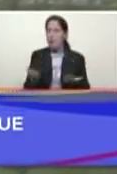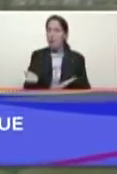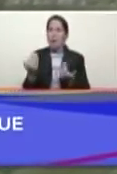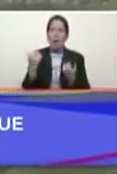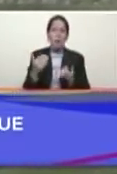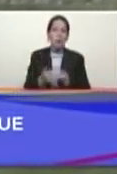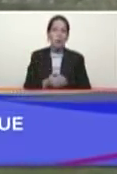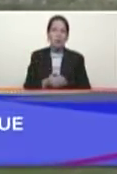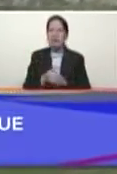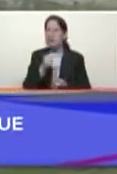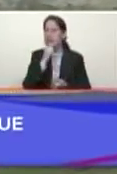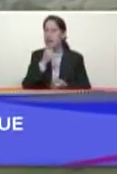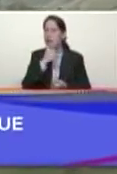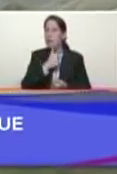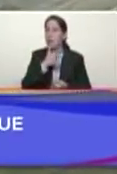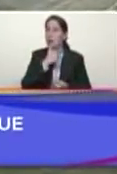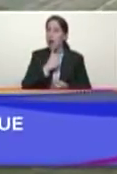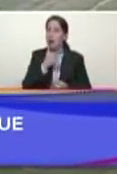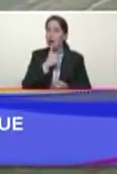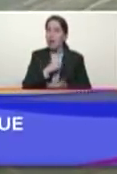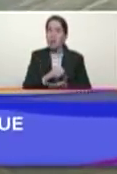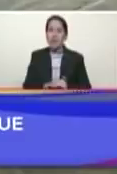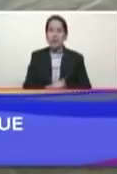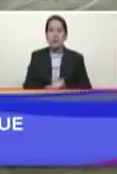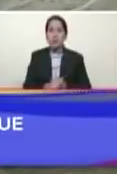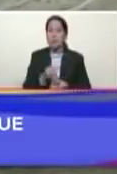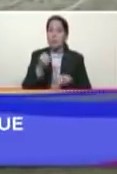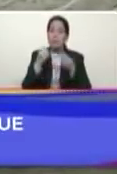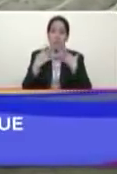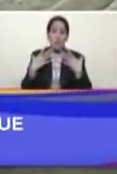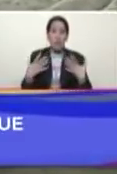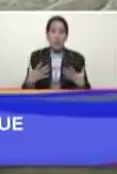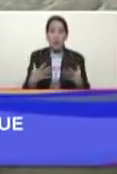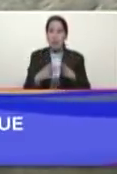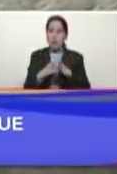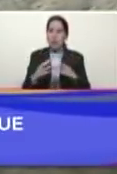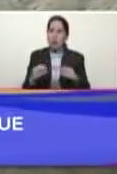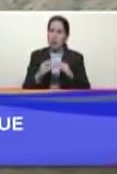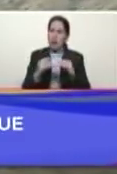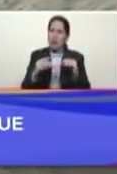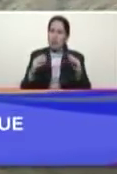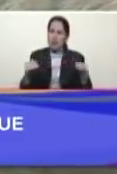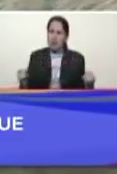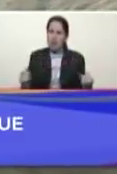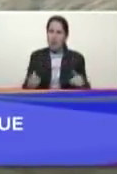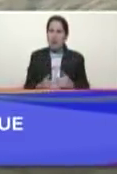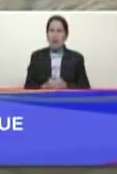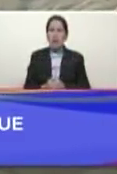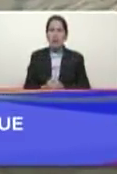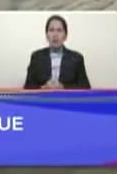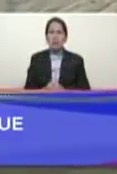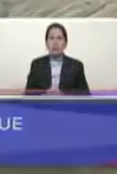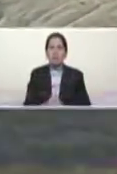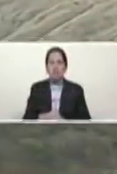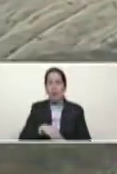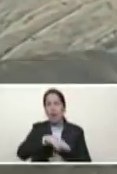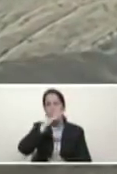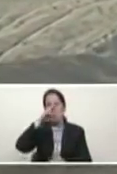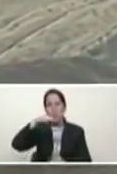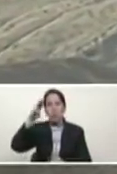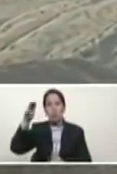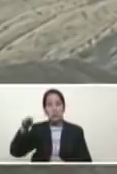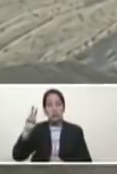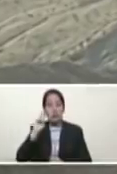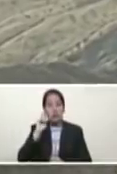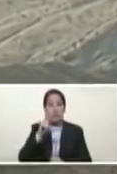Para ver quién aguanta. Una belleza, de verdad, todas estas tierras, estas lomas, montañas. Ya en